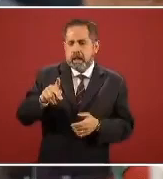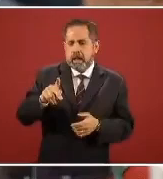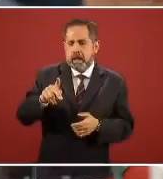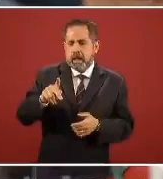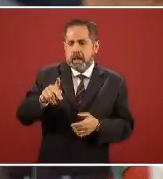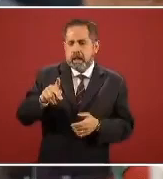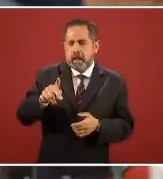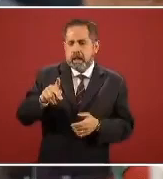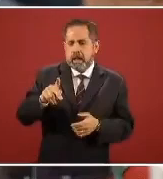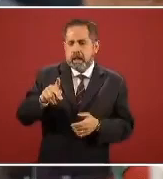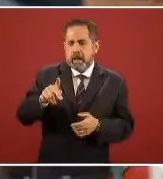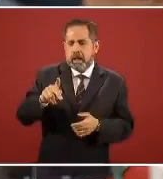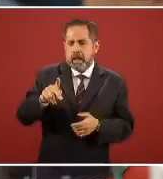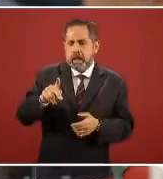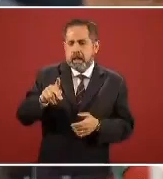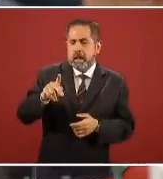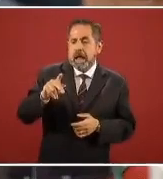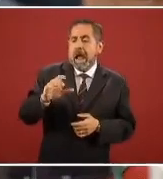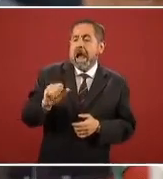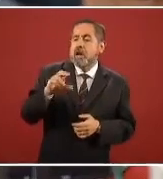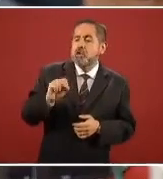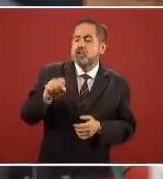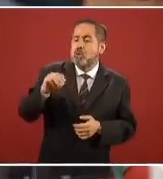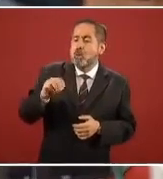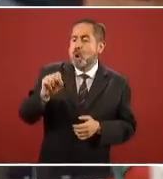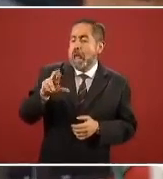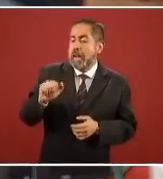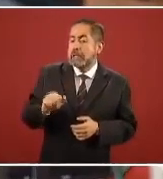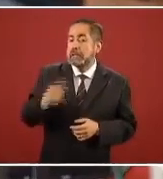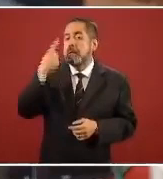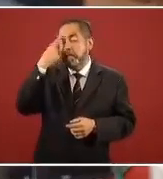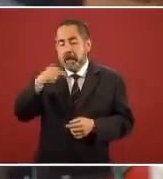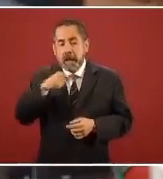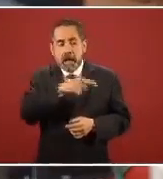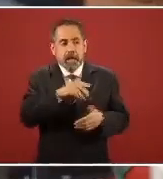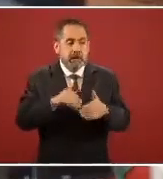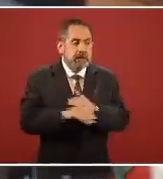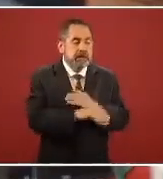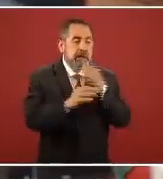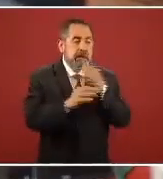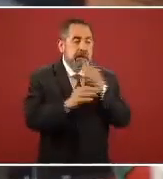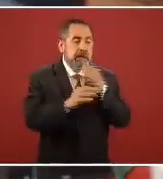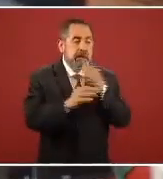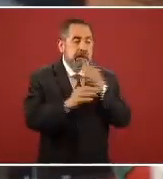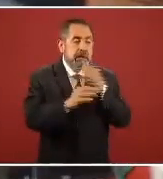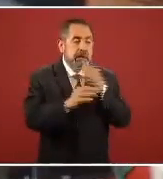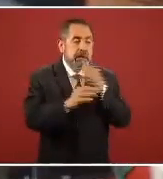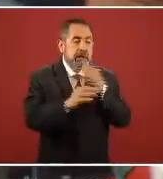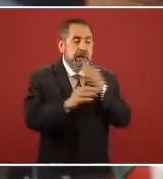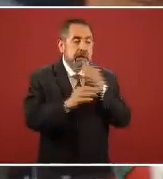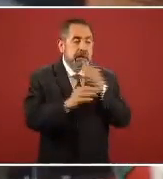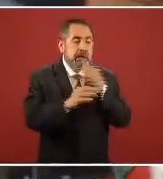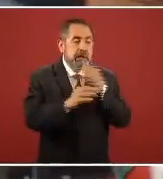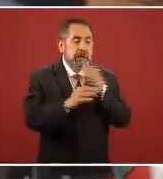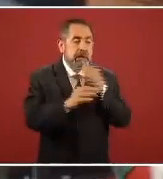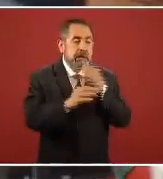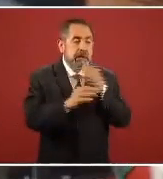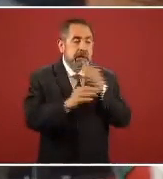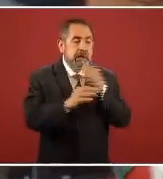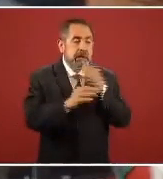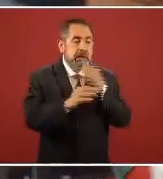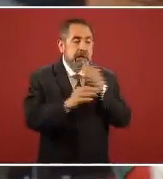the director PEP, Myers Hill. Esto para la campaña presidencial de Enrique Peña Nieto. And this was done for